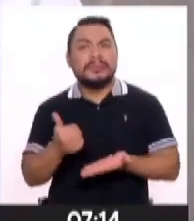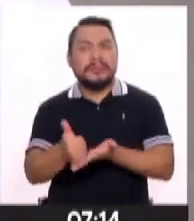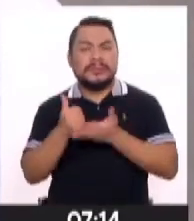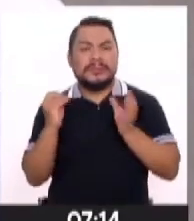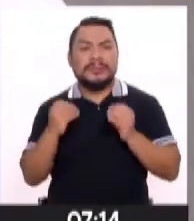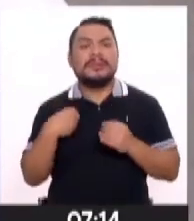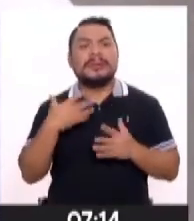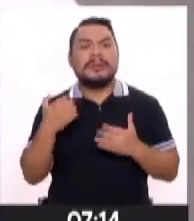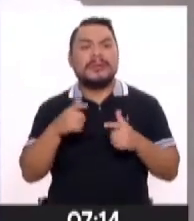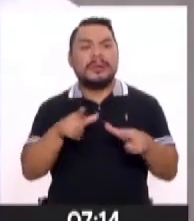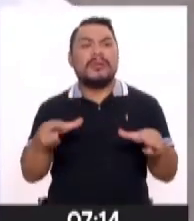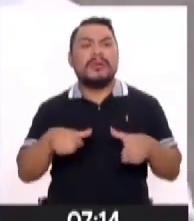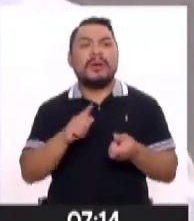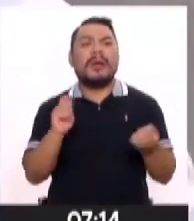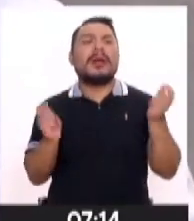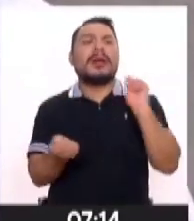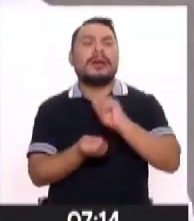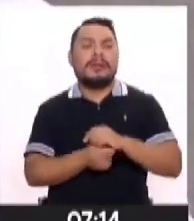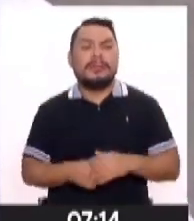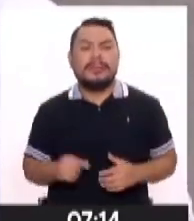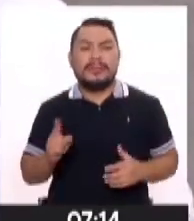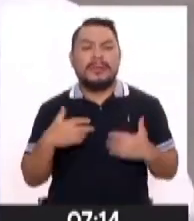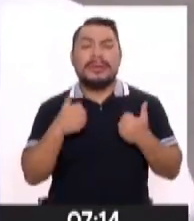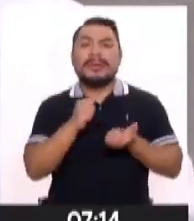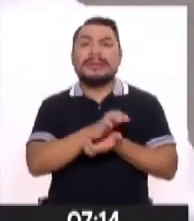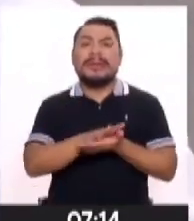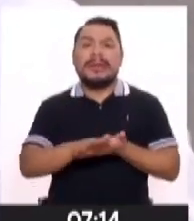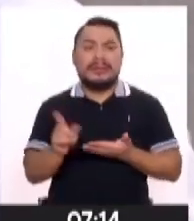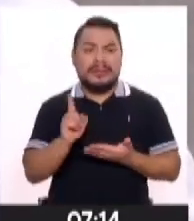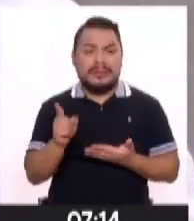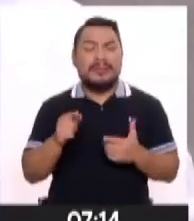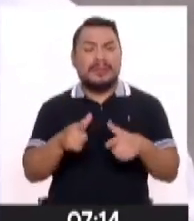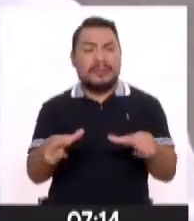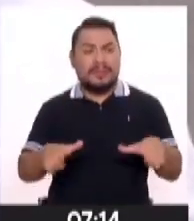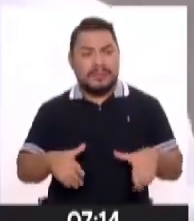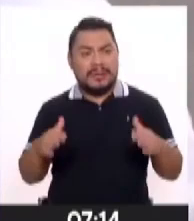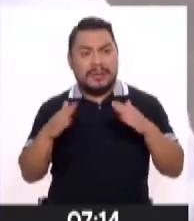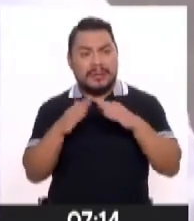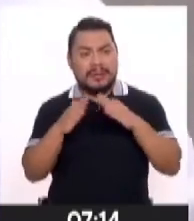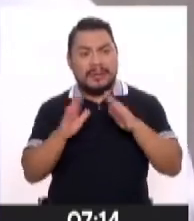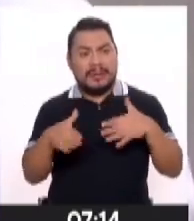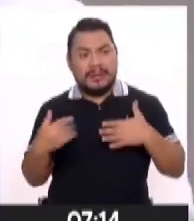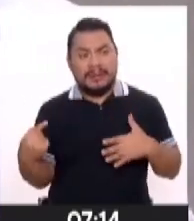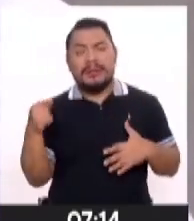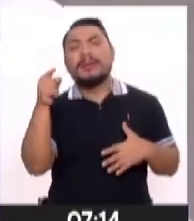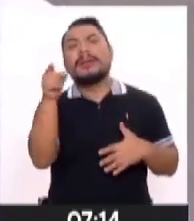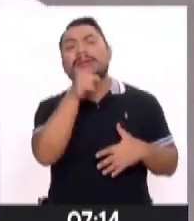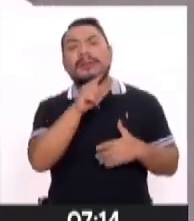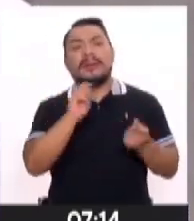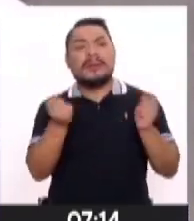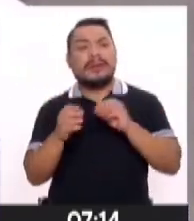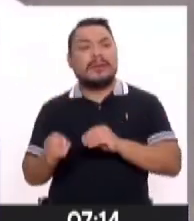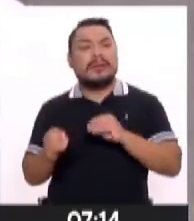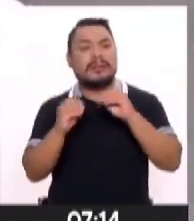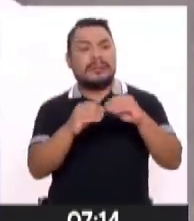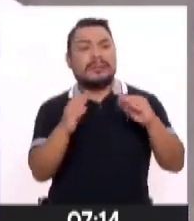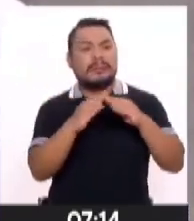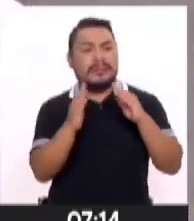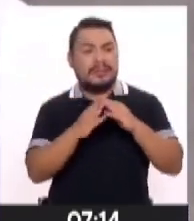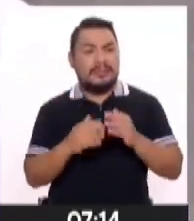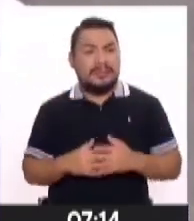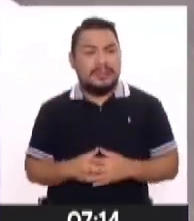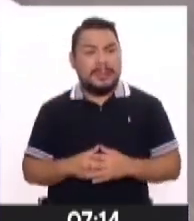es reubicación, que nos reubiquen a un lugar. No queremos gratis, que nos reubiquen en las casas que hay, ¿cómo le llaman a las casas?